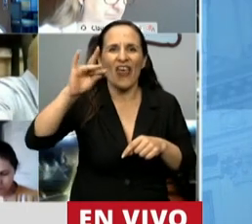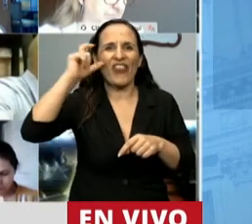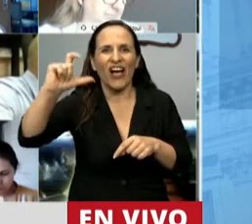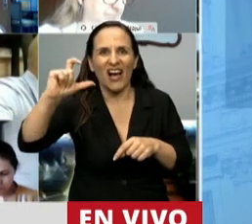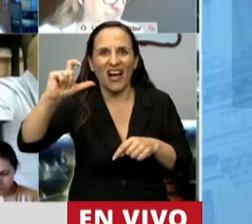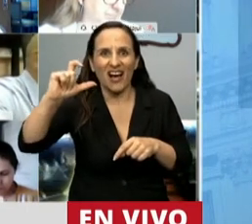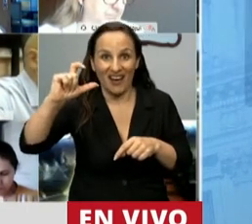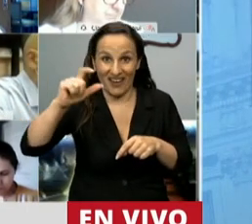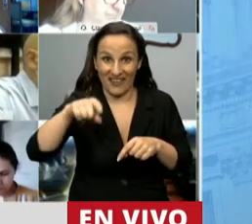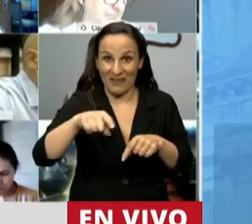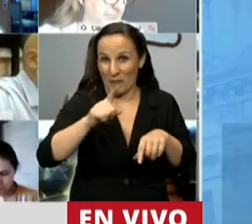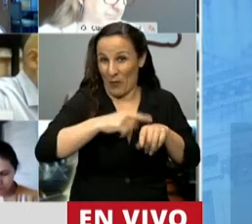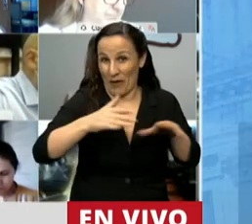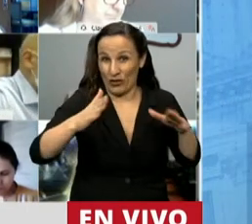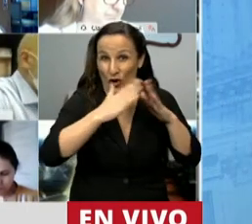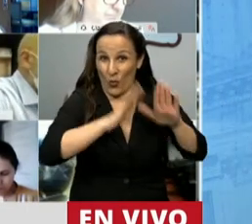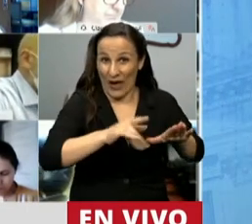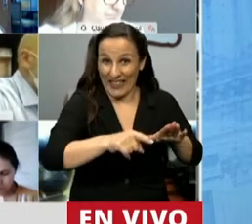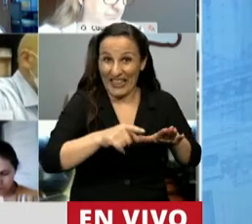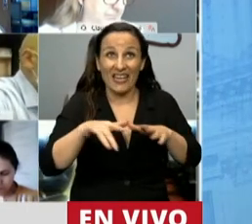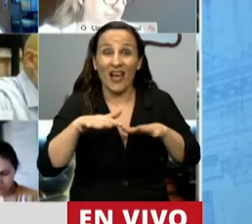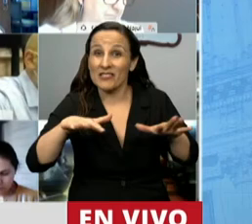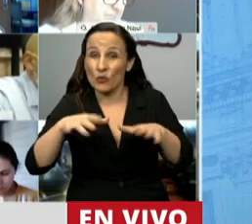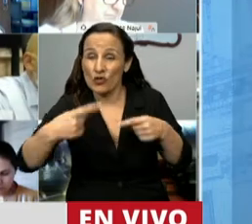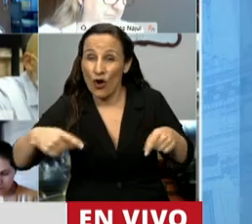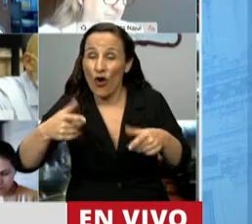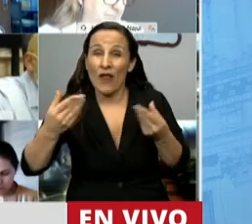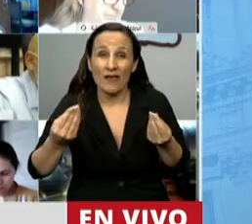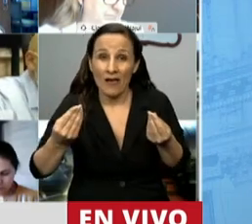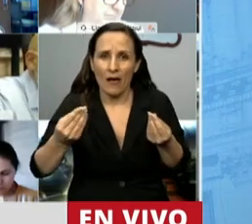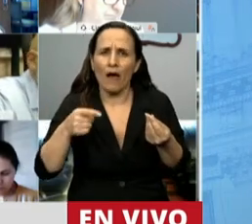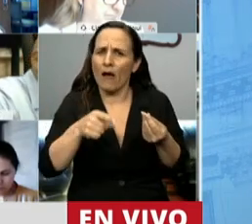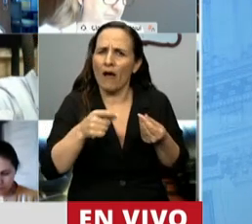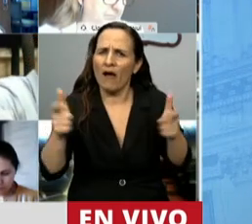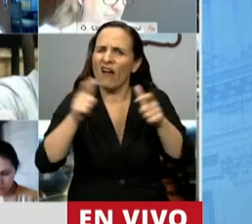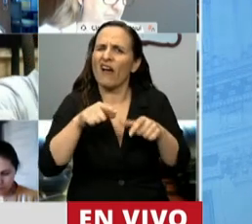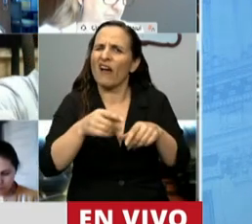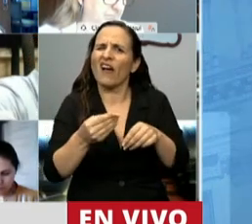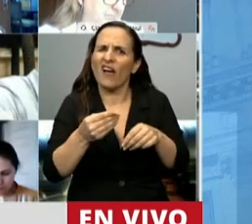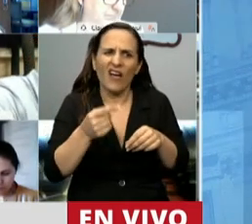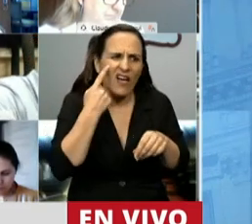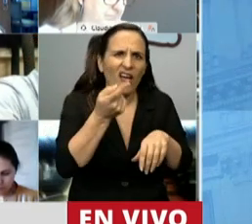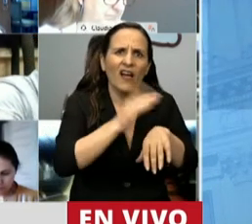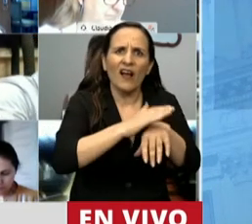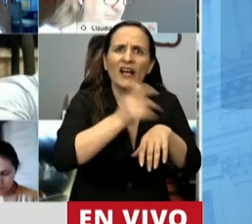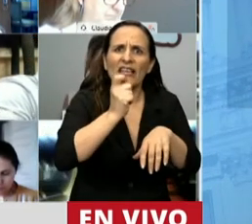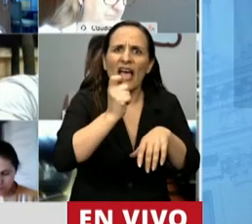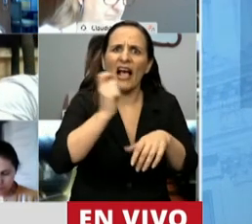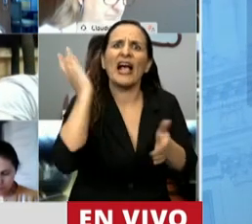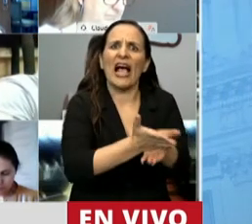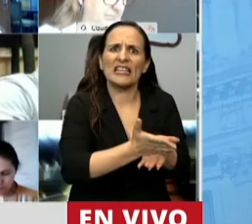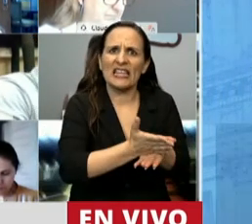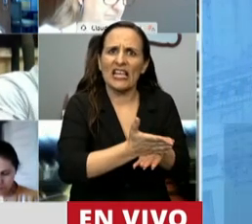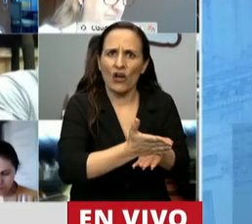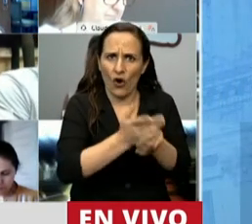que como aquella sirva no sólo para fijar las responsabilidades y castigar a los responsables sino